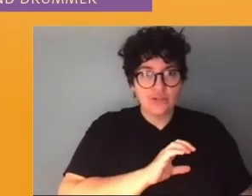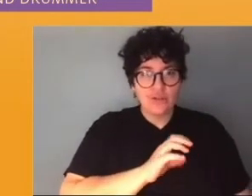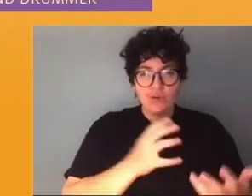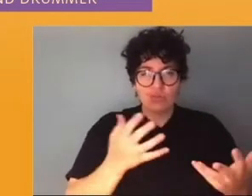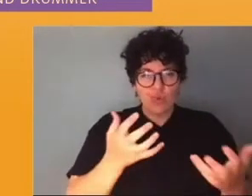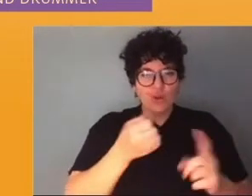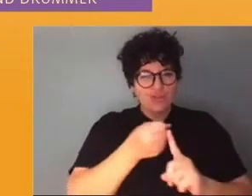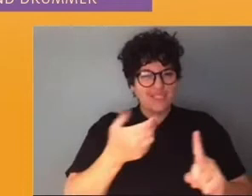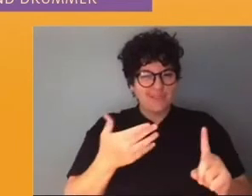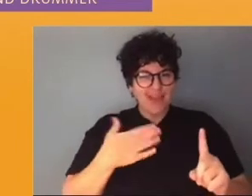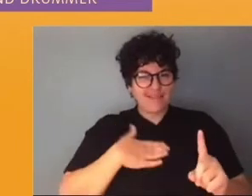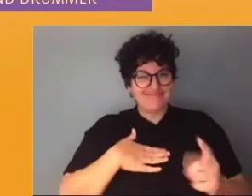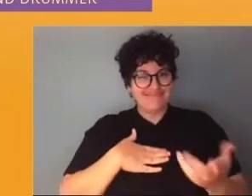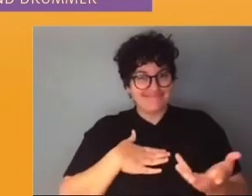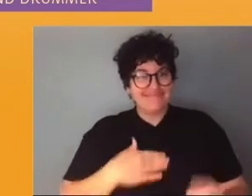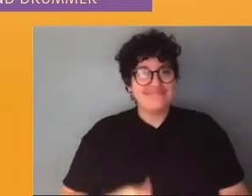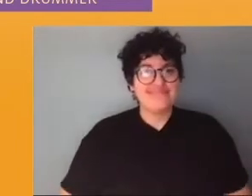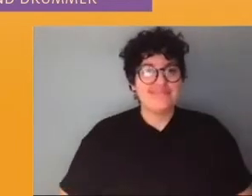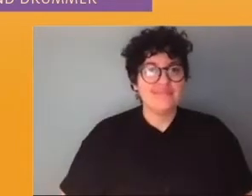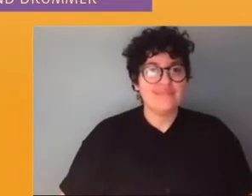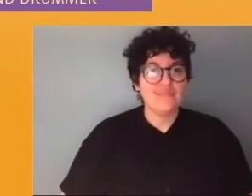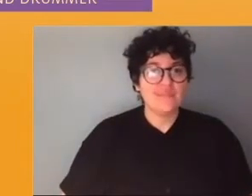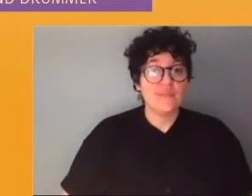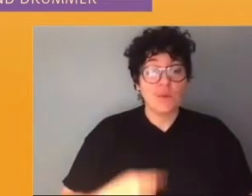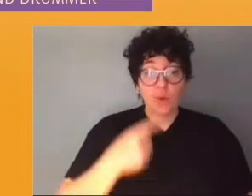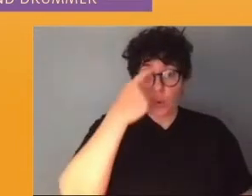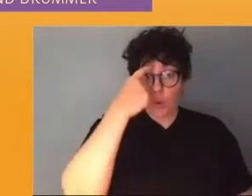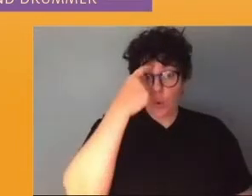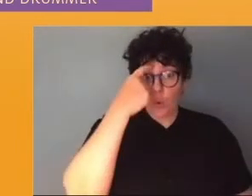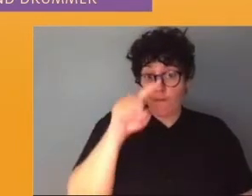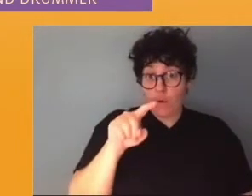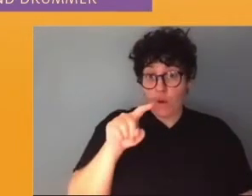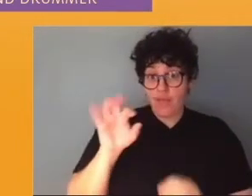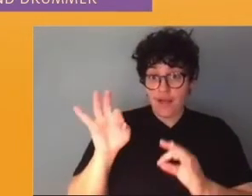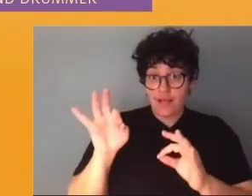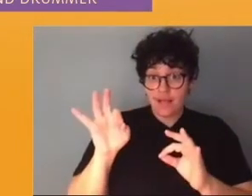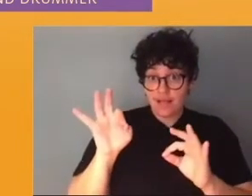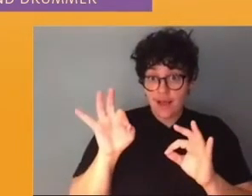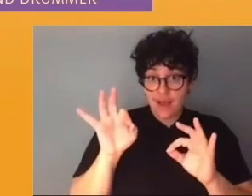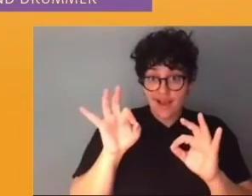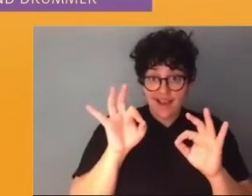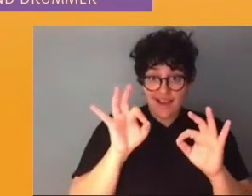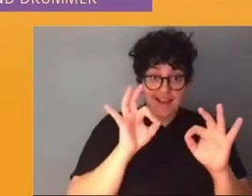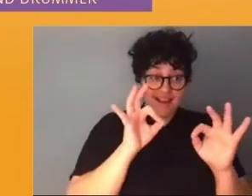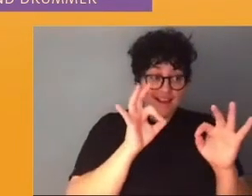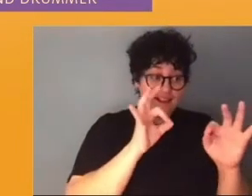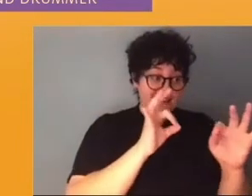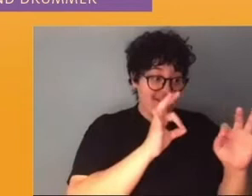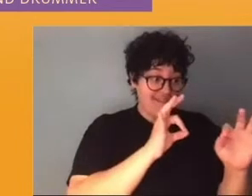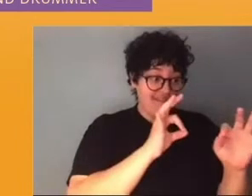los distintos personajes. Bueno, en cuanto a seguir una línea invisible para el movimiento de